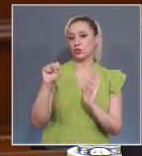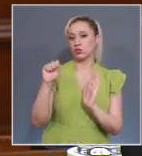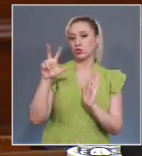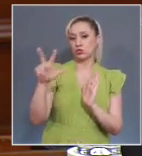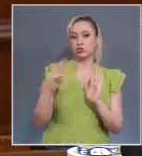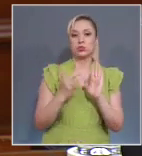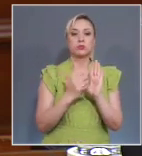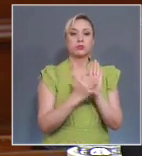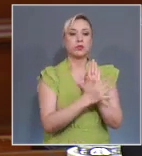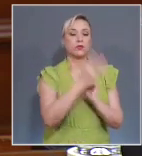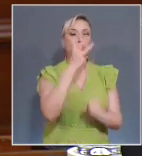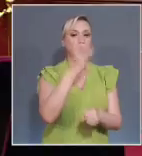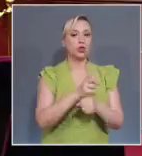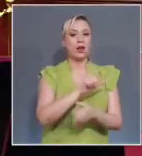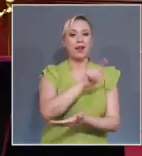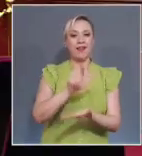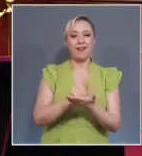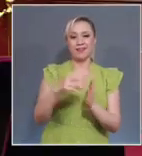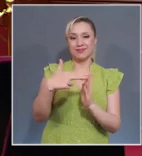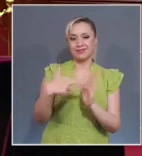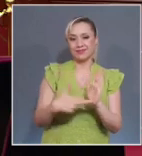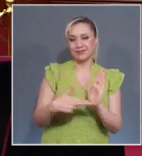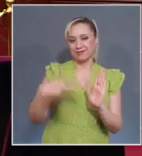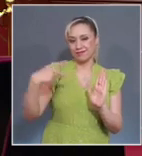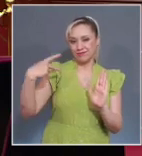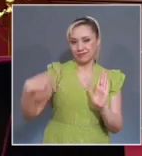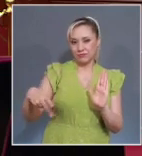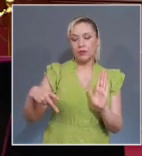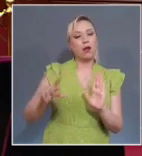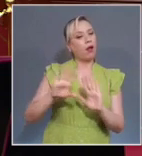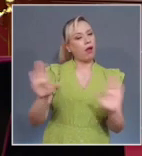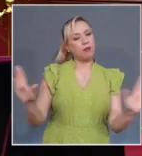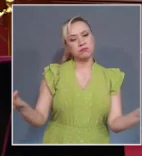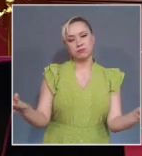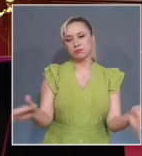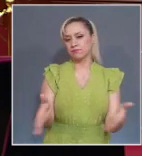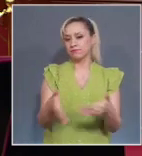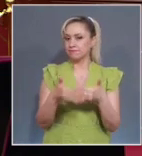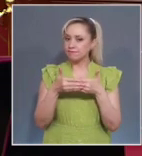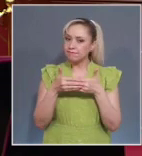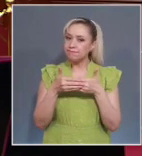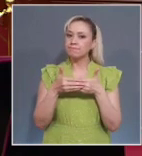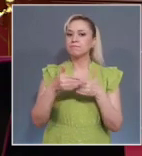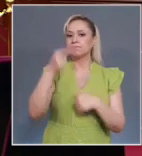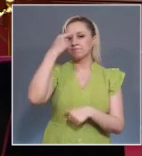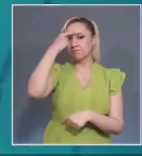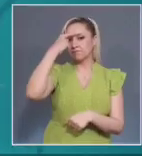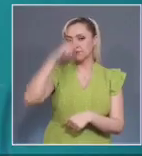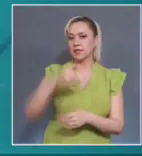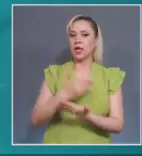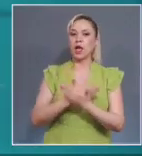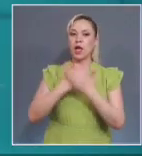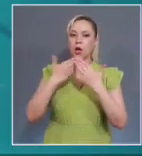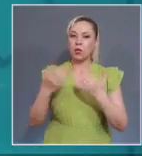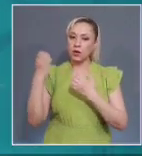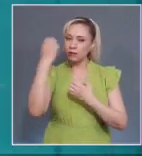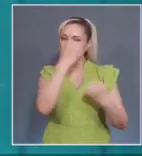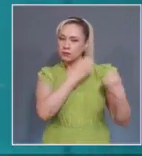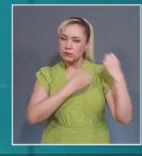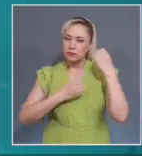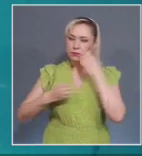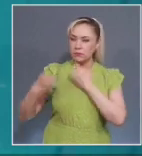la ley reglamentaria en la materia, se cierra la instrucción a efecto de elaborar dicho proyecto de resolución. Las acciones